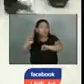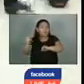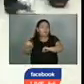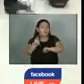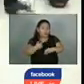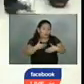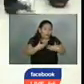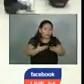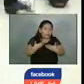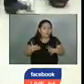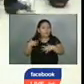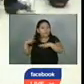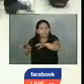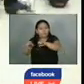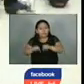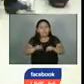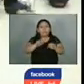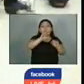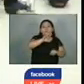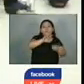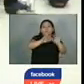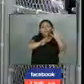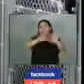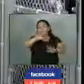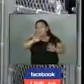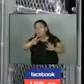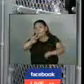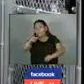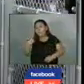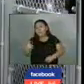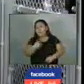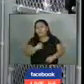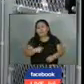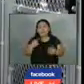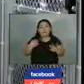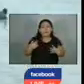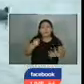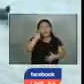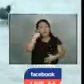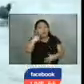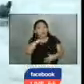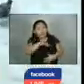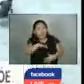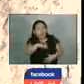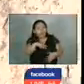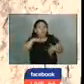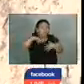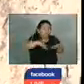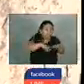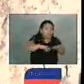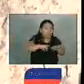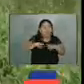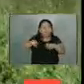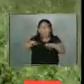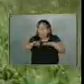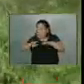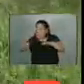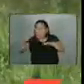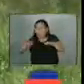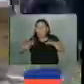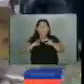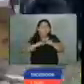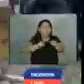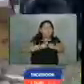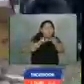63.884 personas y rescataron a 377 migrantes que se encontraban en zonas de peligro, como el Río Bravo, el desierto, la